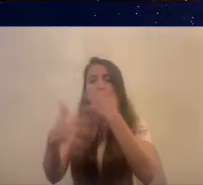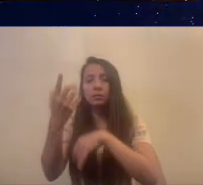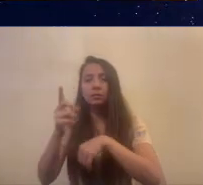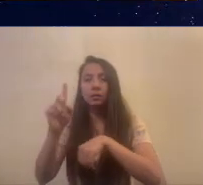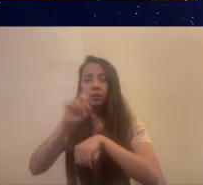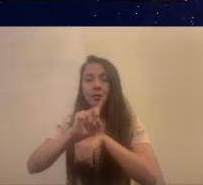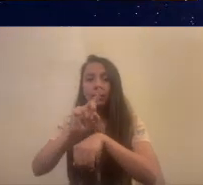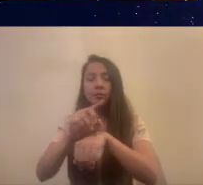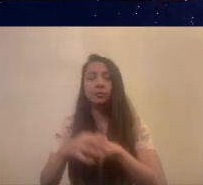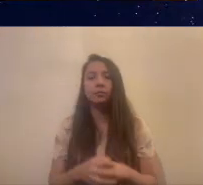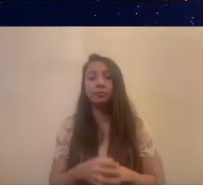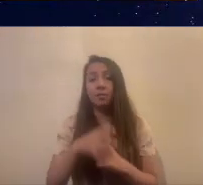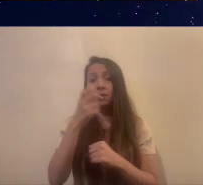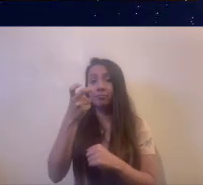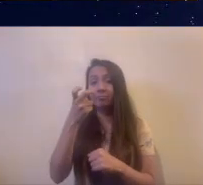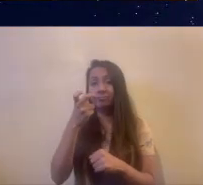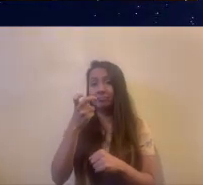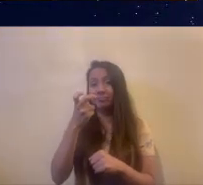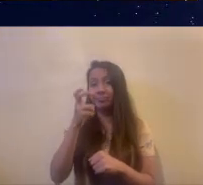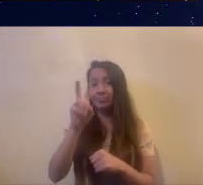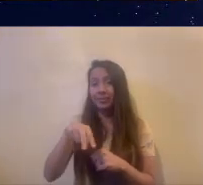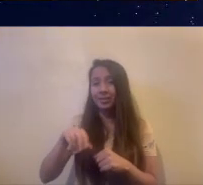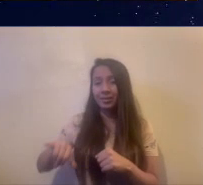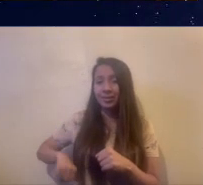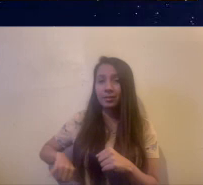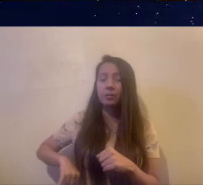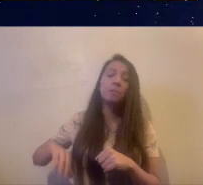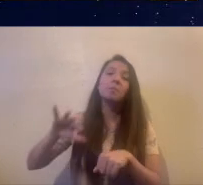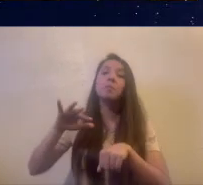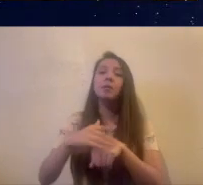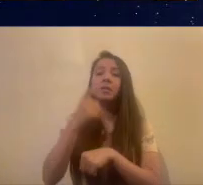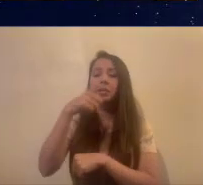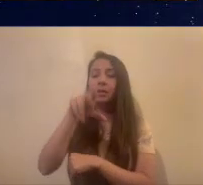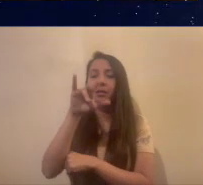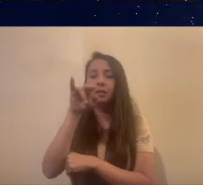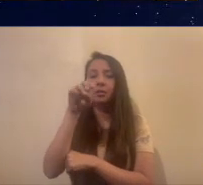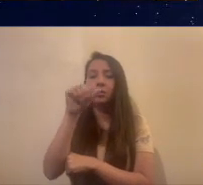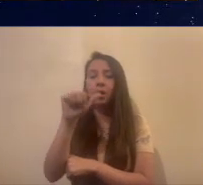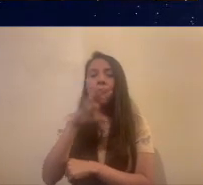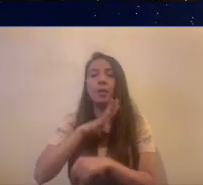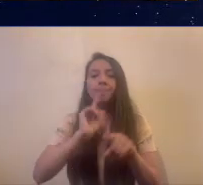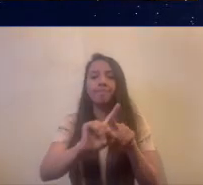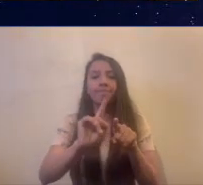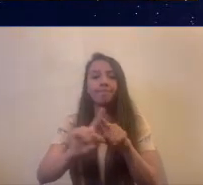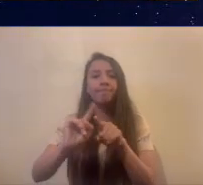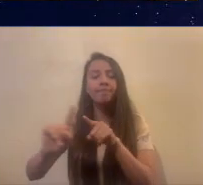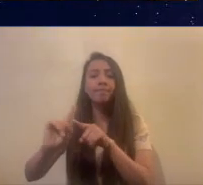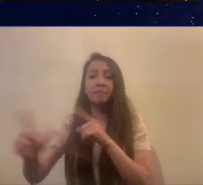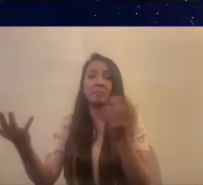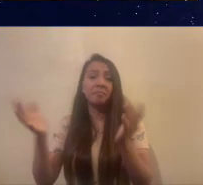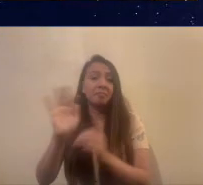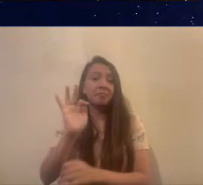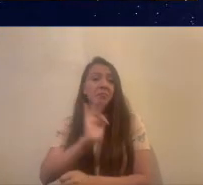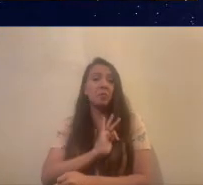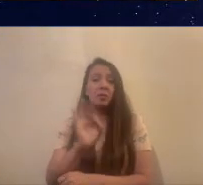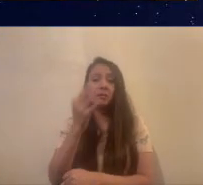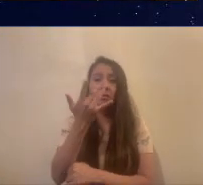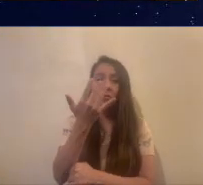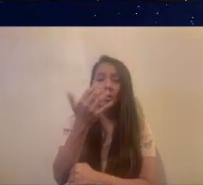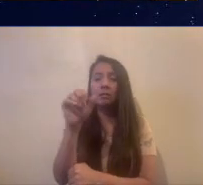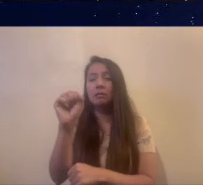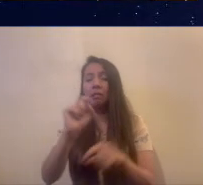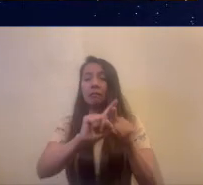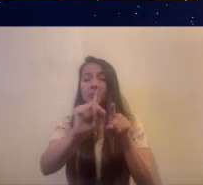días. Esto es interesante porque existen muchas variedades de quinoa, probablemente haya más de 50 o